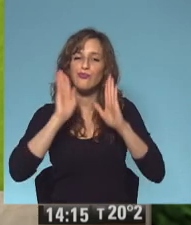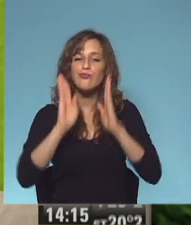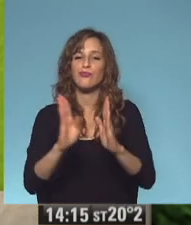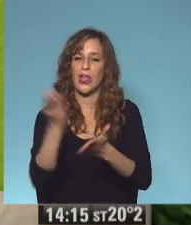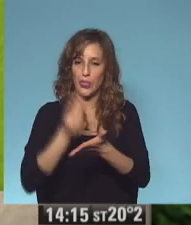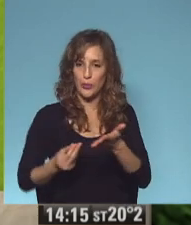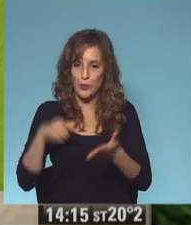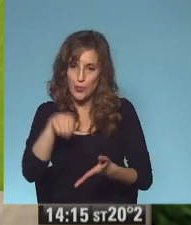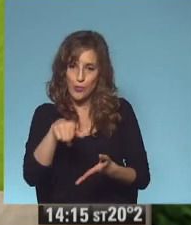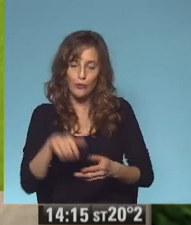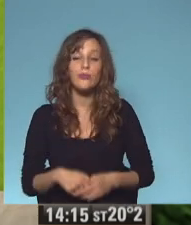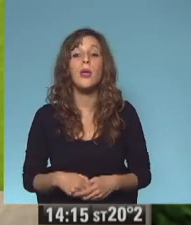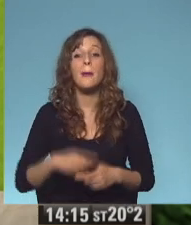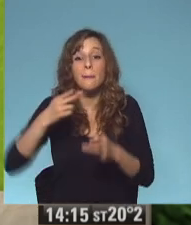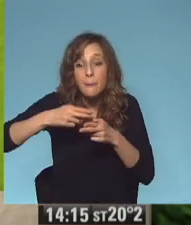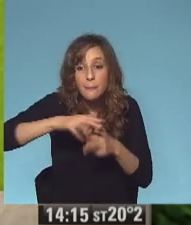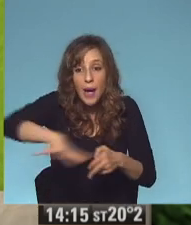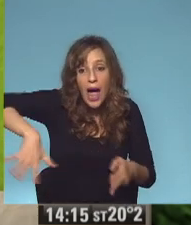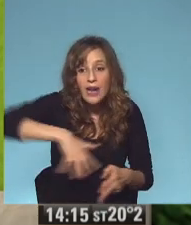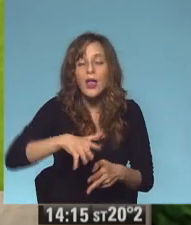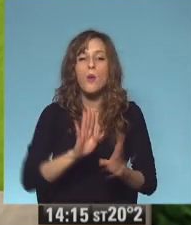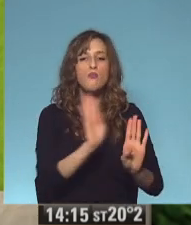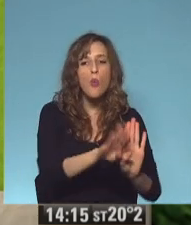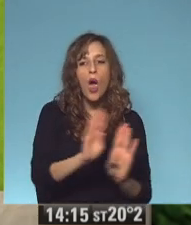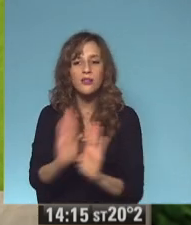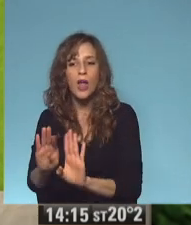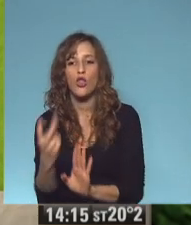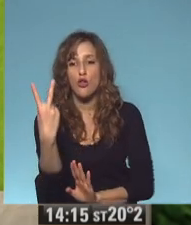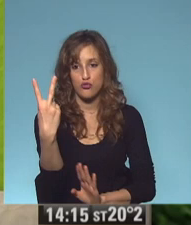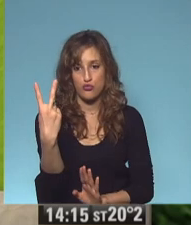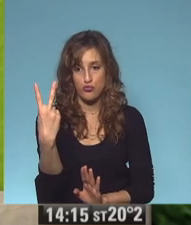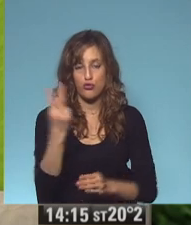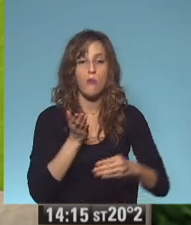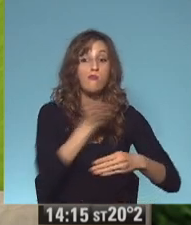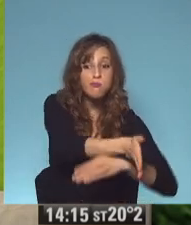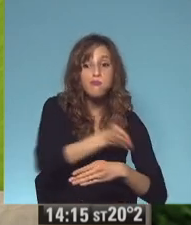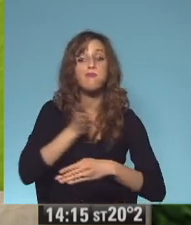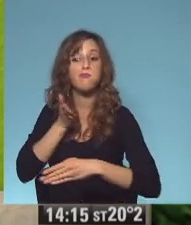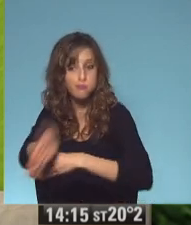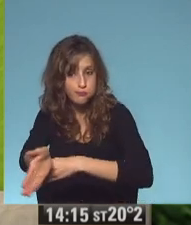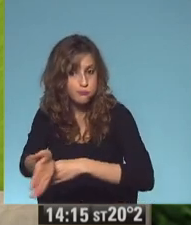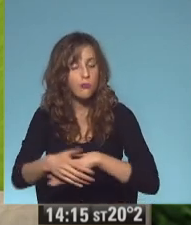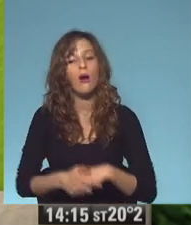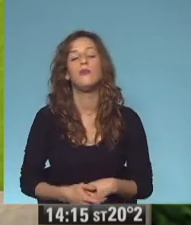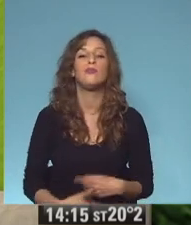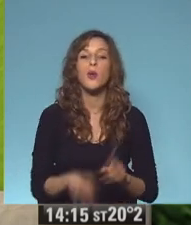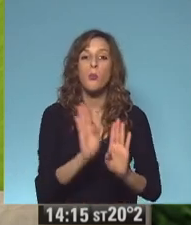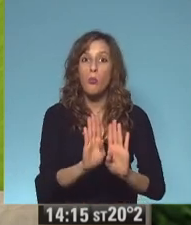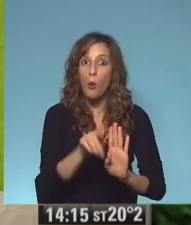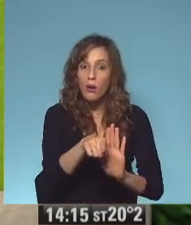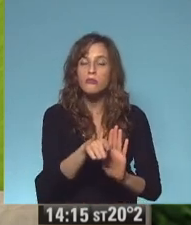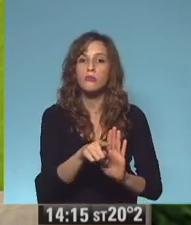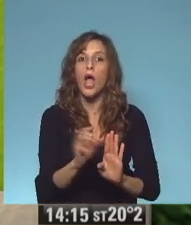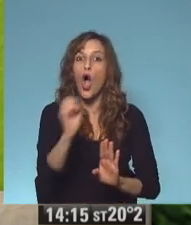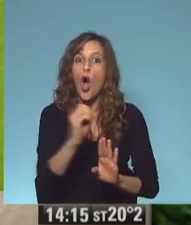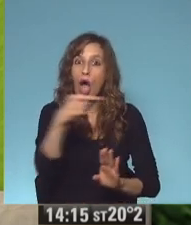El parque tiene dos entradas. ¿Por cuál nos conviene entrar? Cerca de la entrada que está del lado oeste está